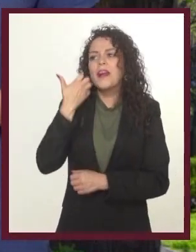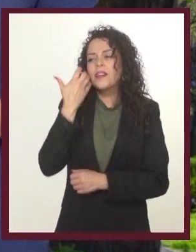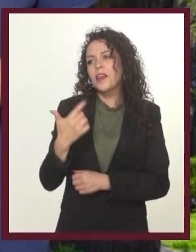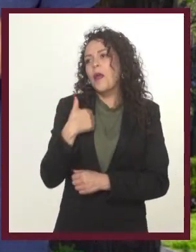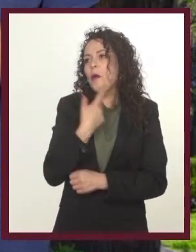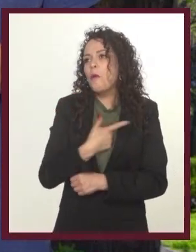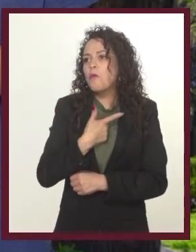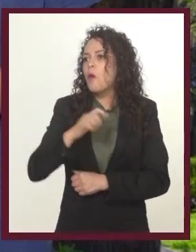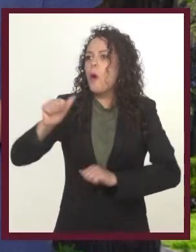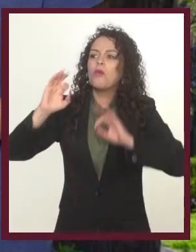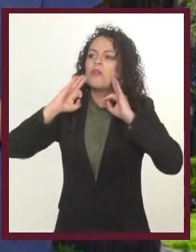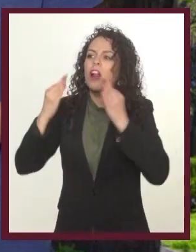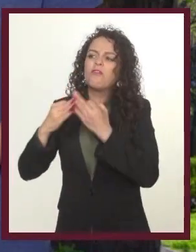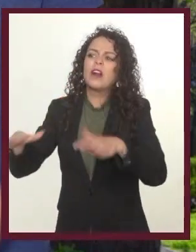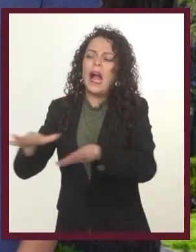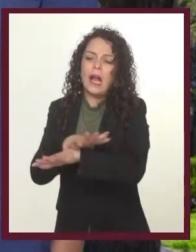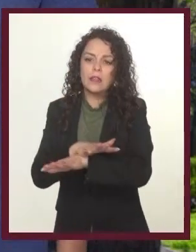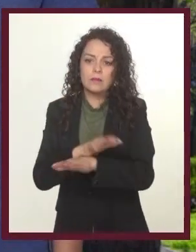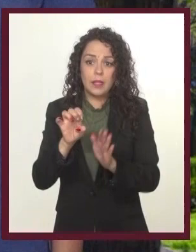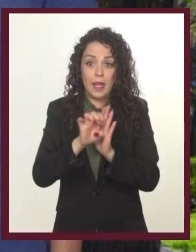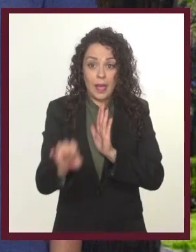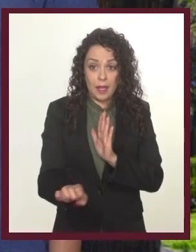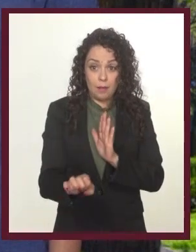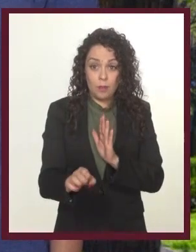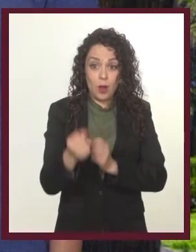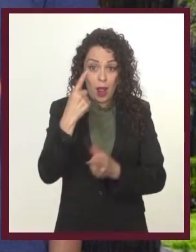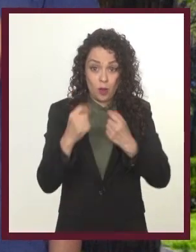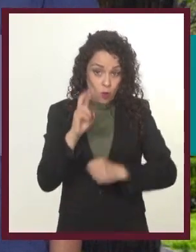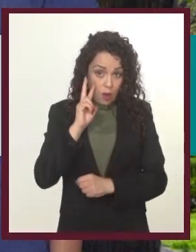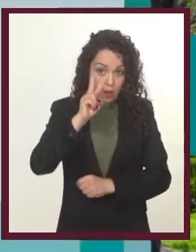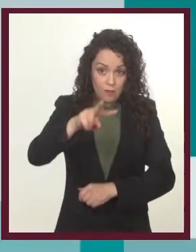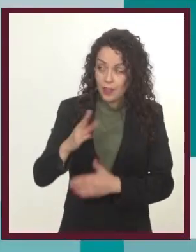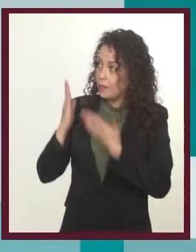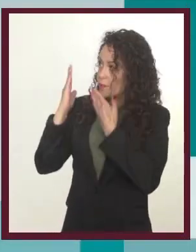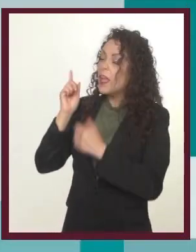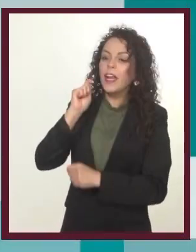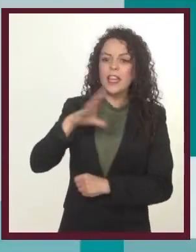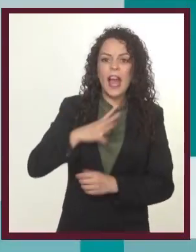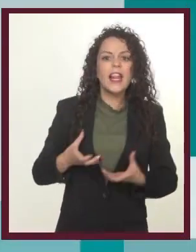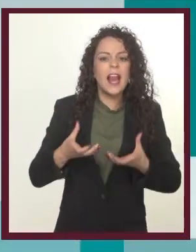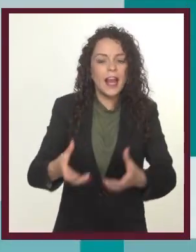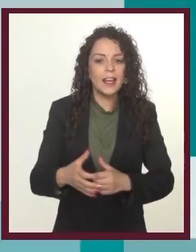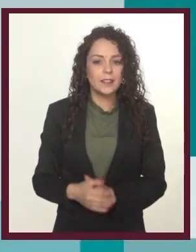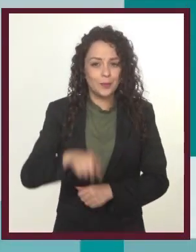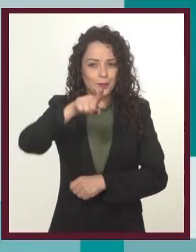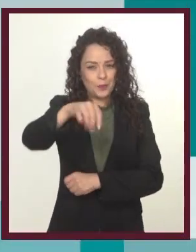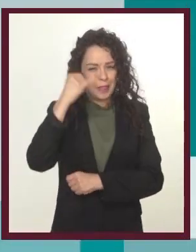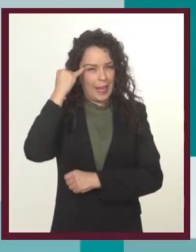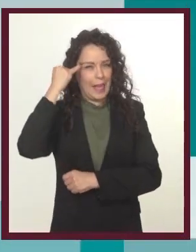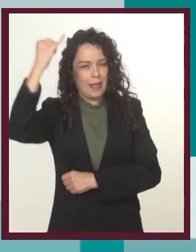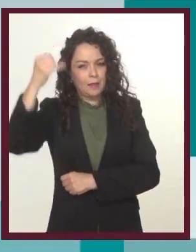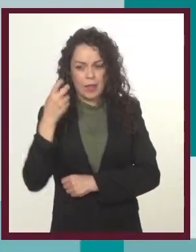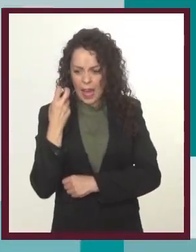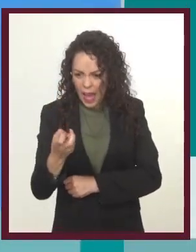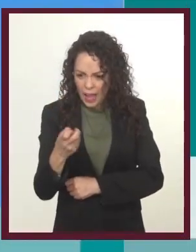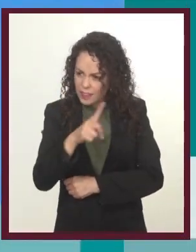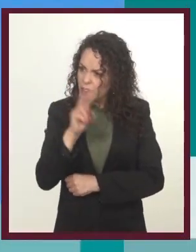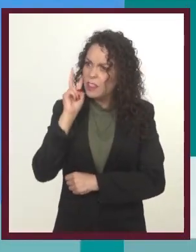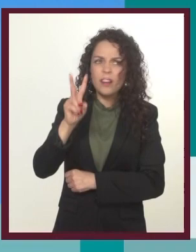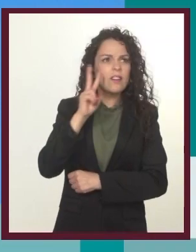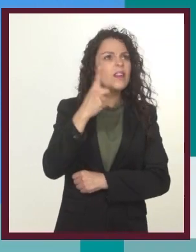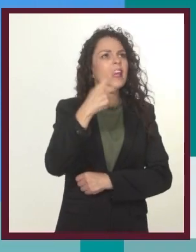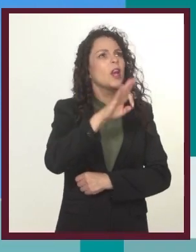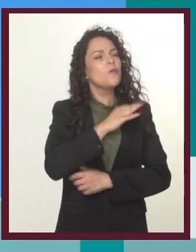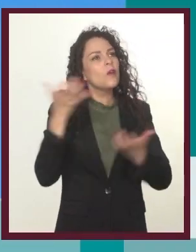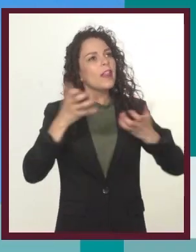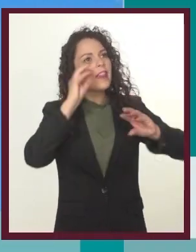nos gustaría que fuera de otro modo. Aquí hay algunos ejemplos de lo que nos podemos encontrar en la calle. Imagina qué puedes hacer con eso